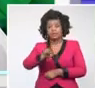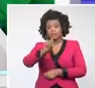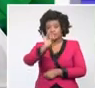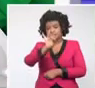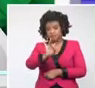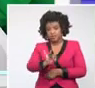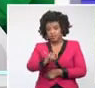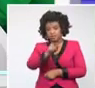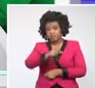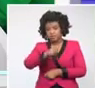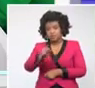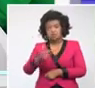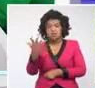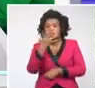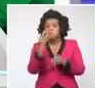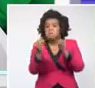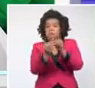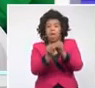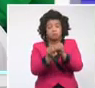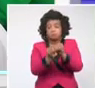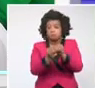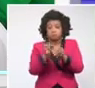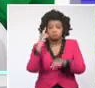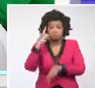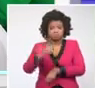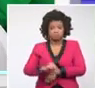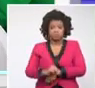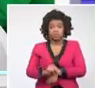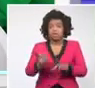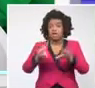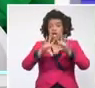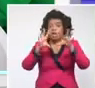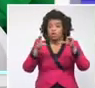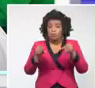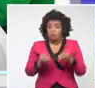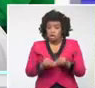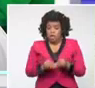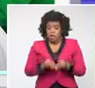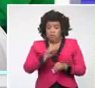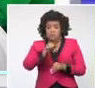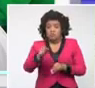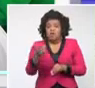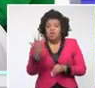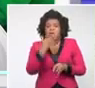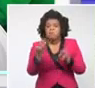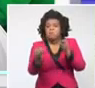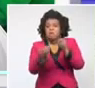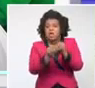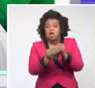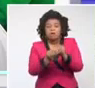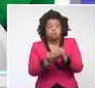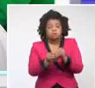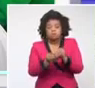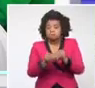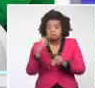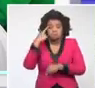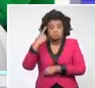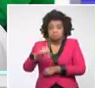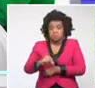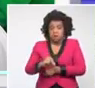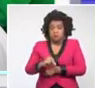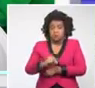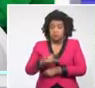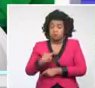de infección. En el acumulado, sin fuente de infección precisada, en lo cual se